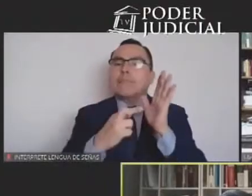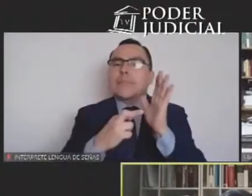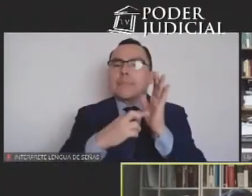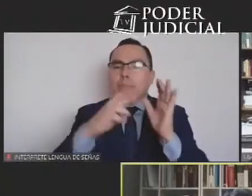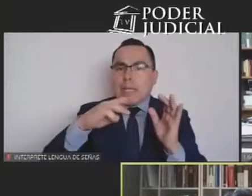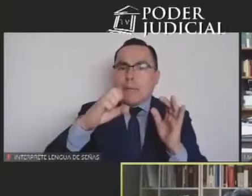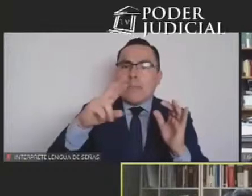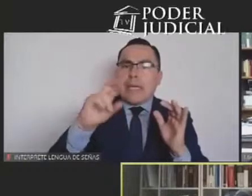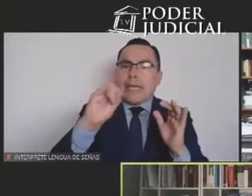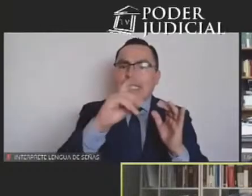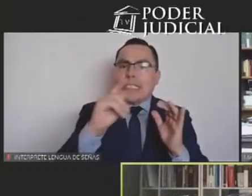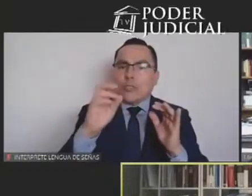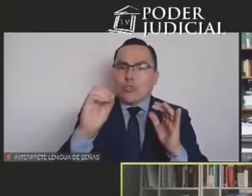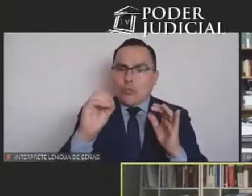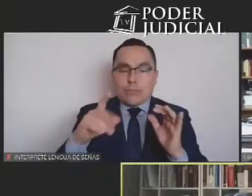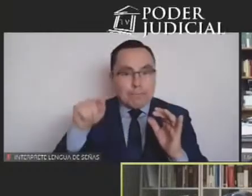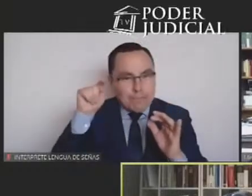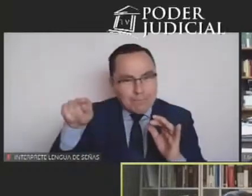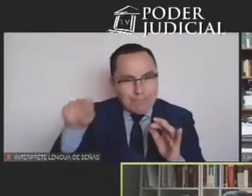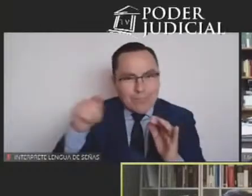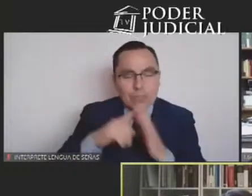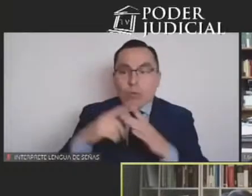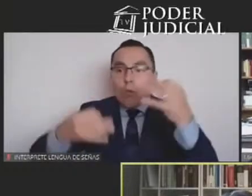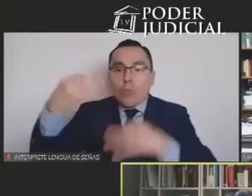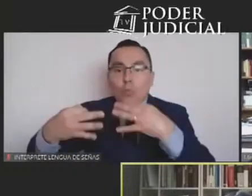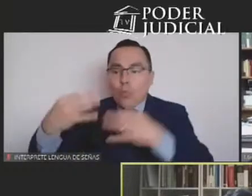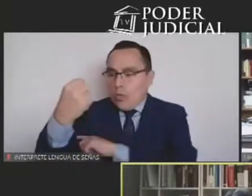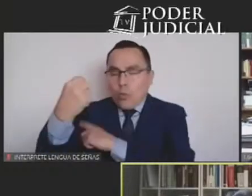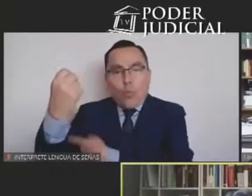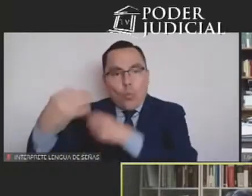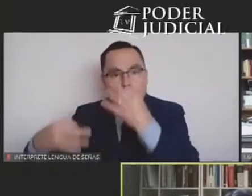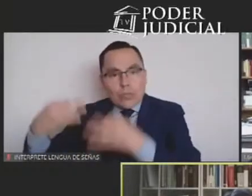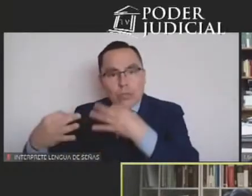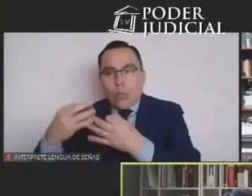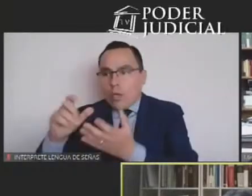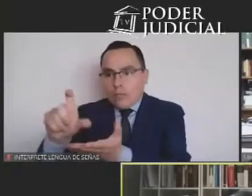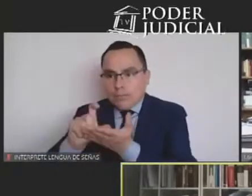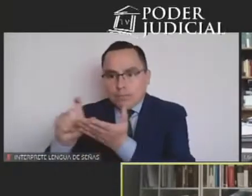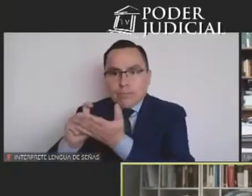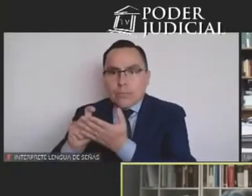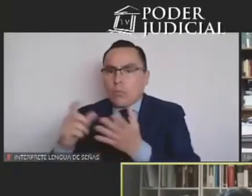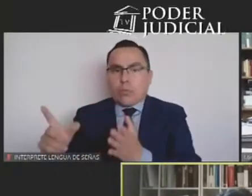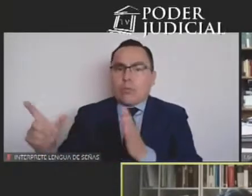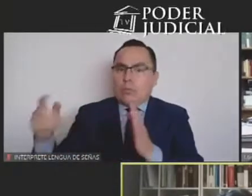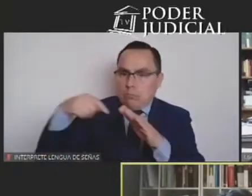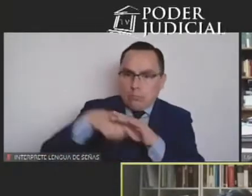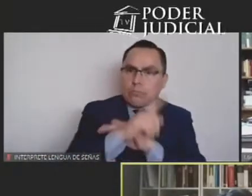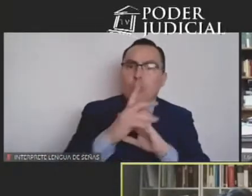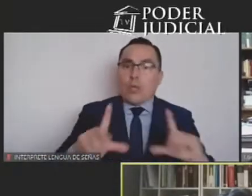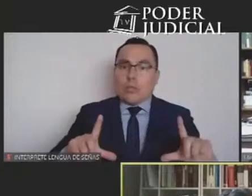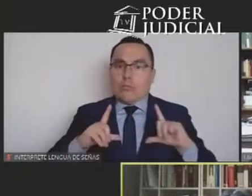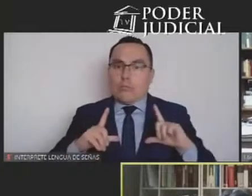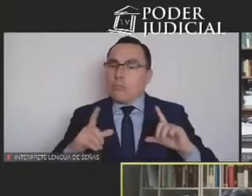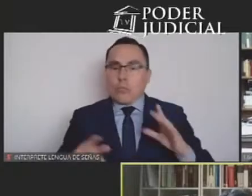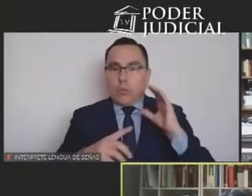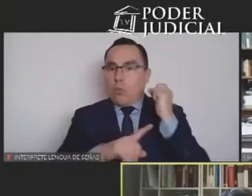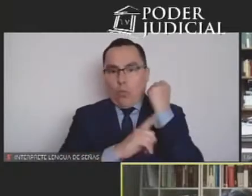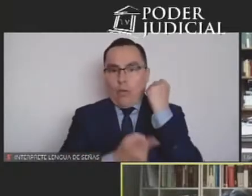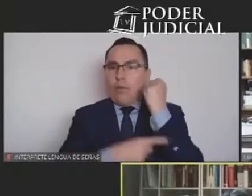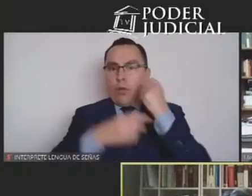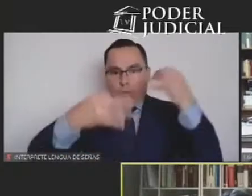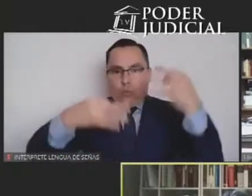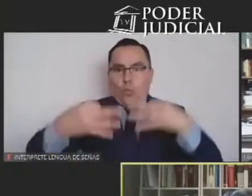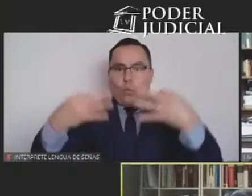pasa en el Poder Judicial, porque el Poder Judicial tiene un sistema bien estricto de ingreso a la carrera judicial, porque, entre otras cosas, yo tengo que resguardar